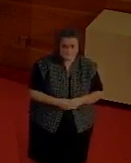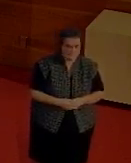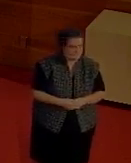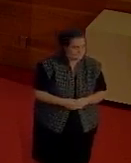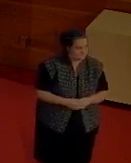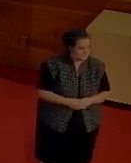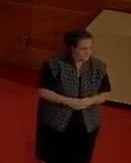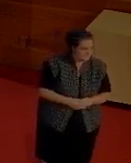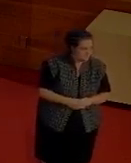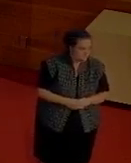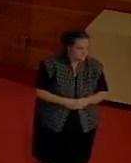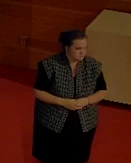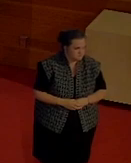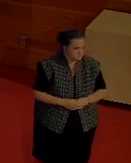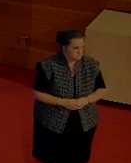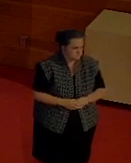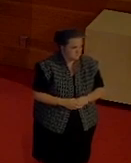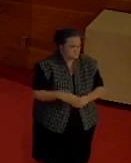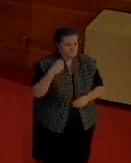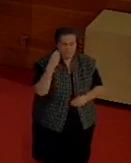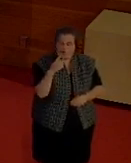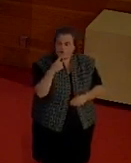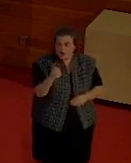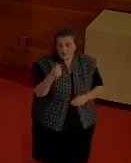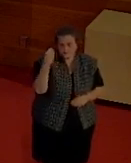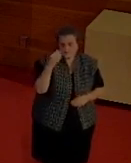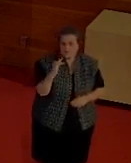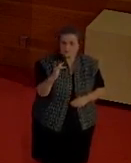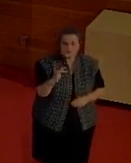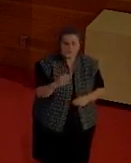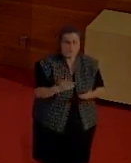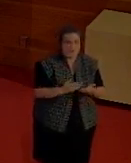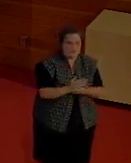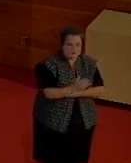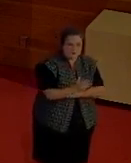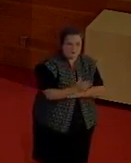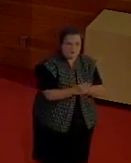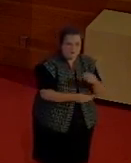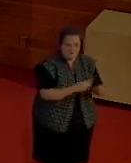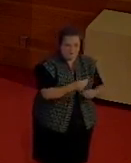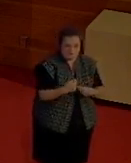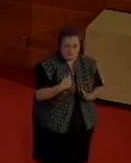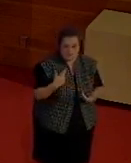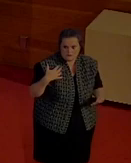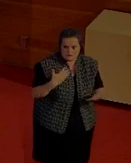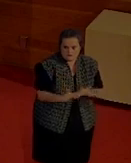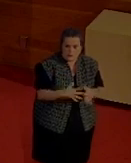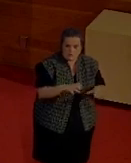optimiso optimismo de que vayamos por ahí y no por el otro lado porque el otro lado no tiene remedio